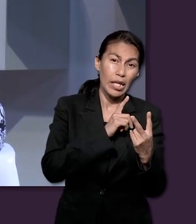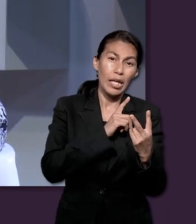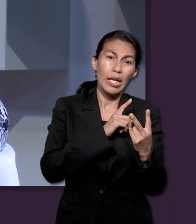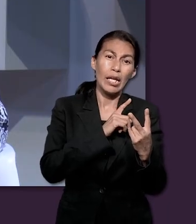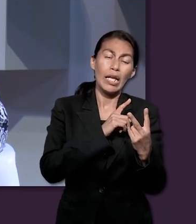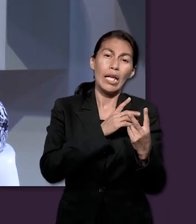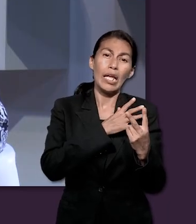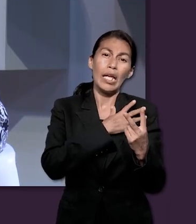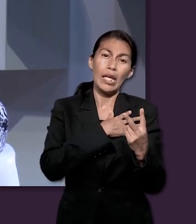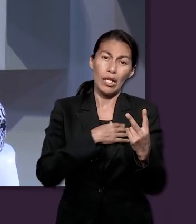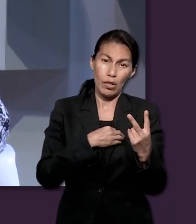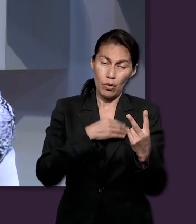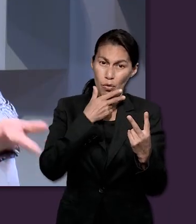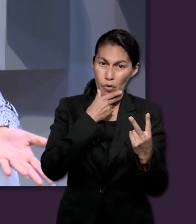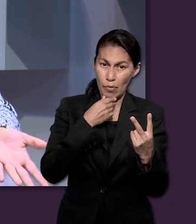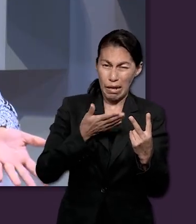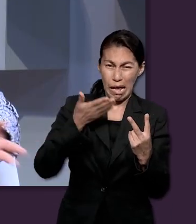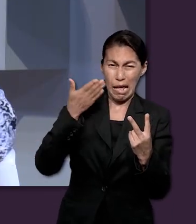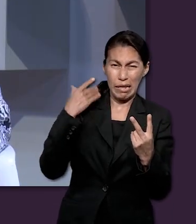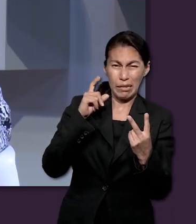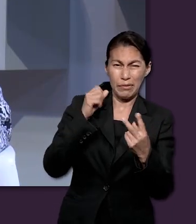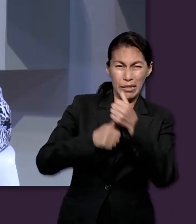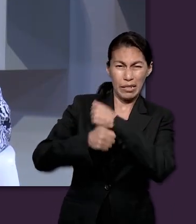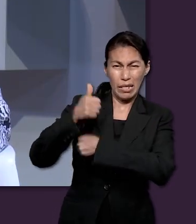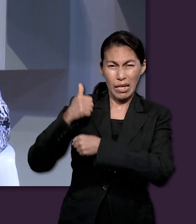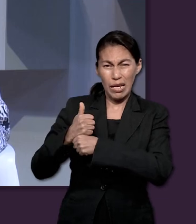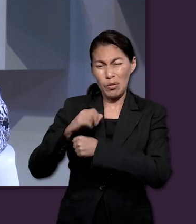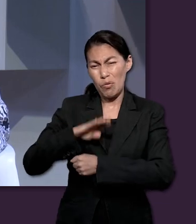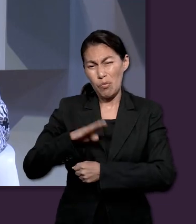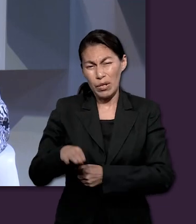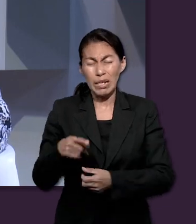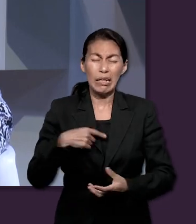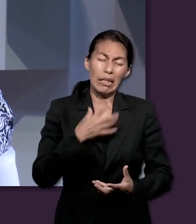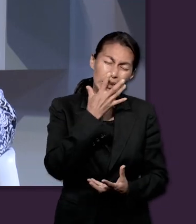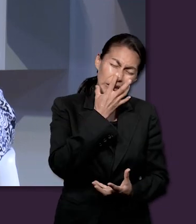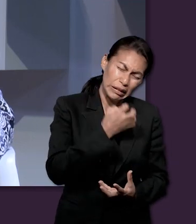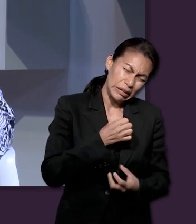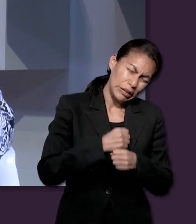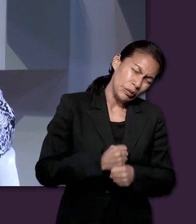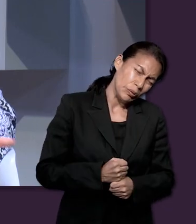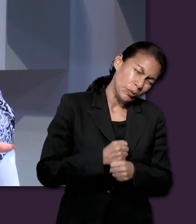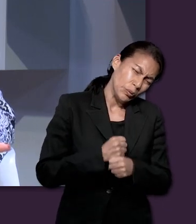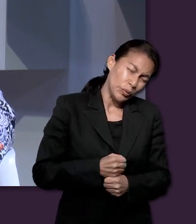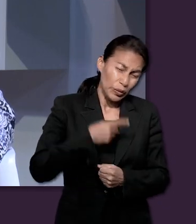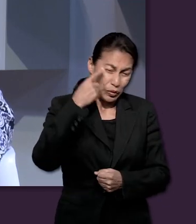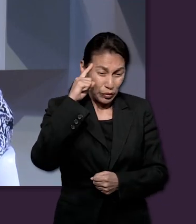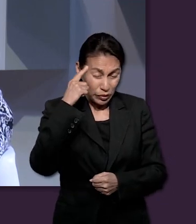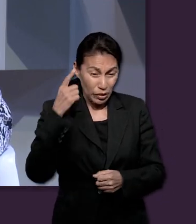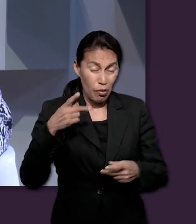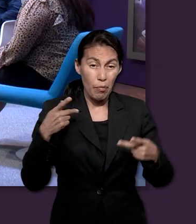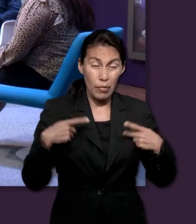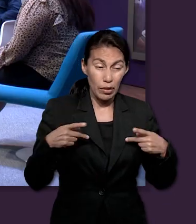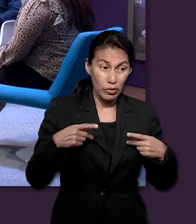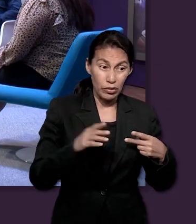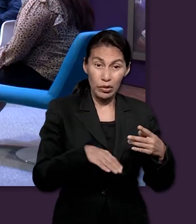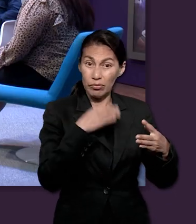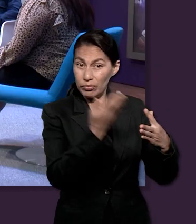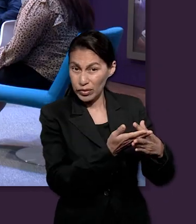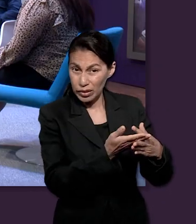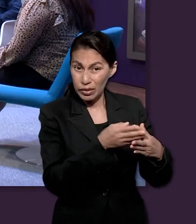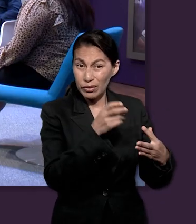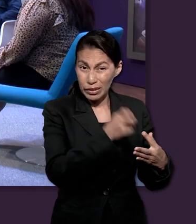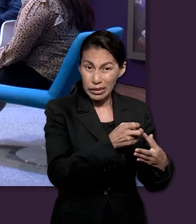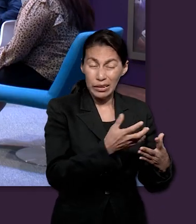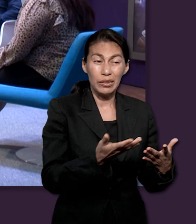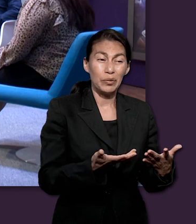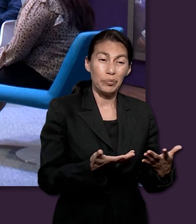hijo había fallecido hace 20 años y ella estaba muy triste, enojada y decepcionada porque las personas que lo habían